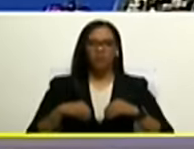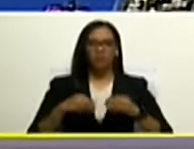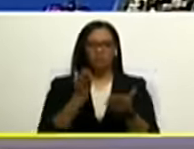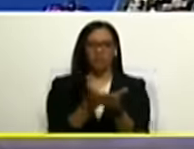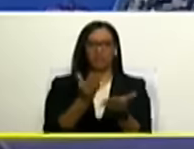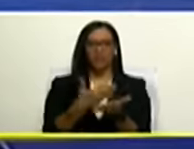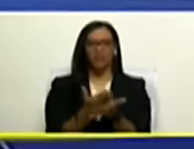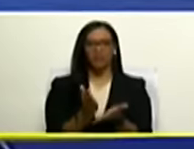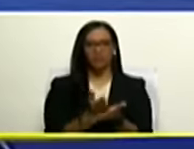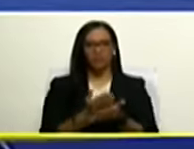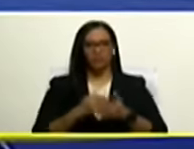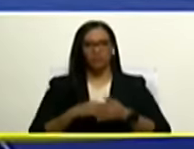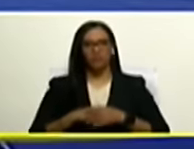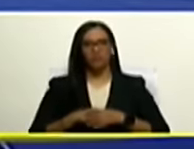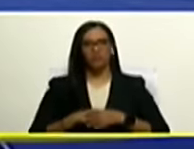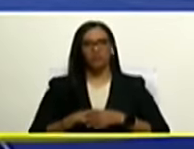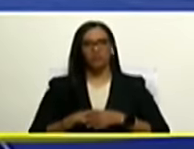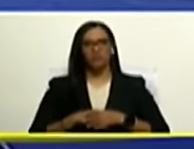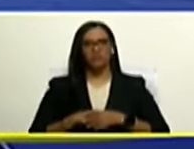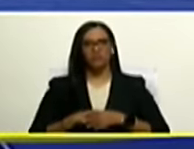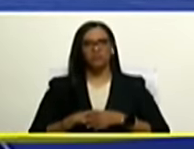reparto.